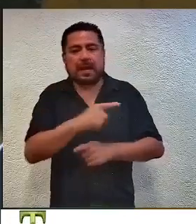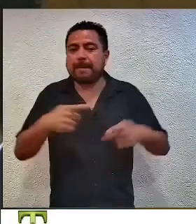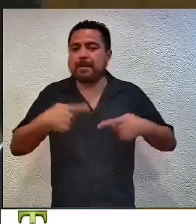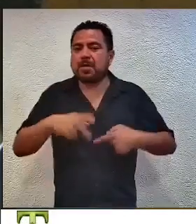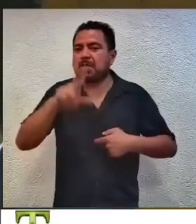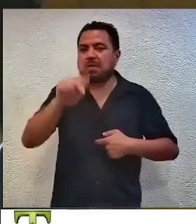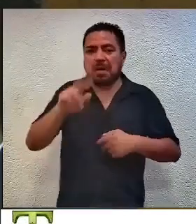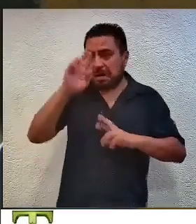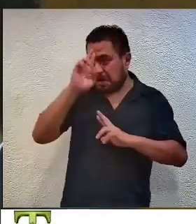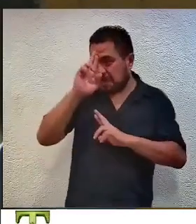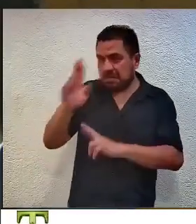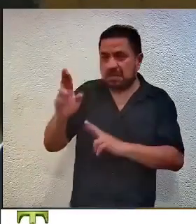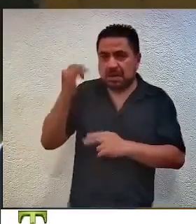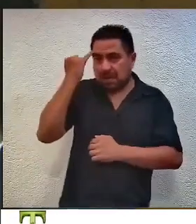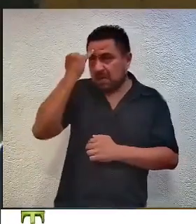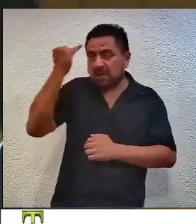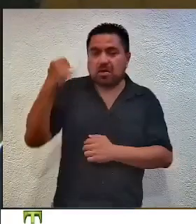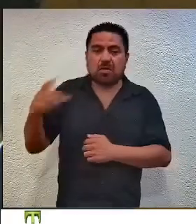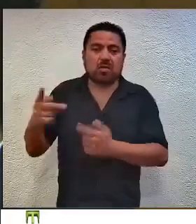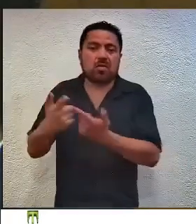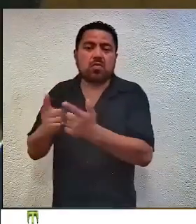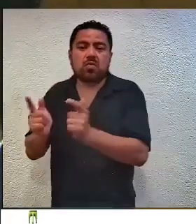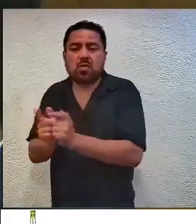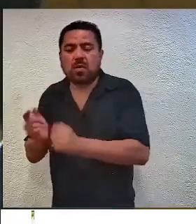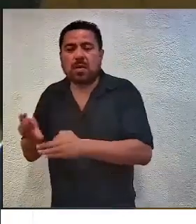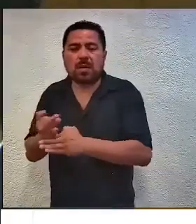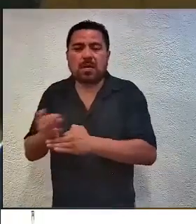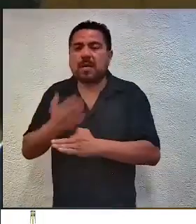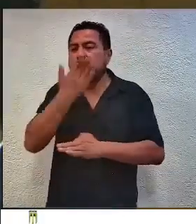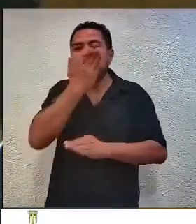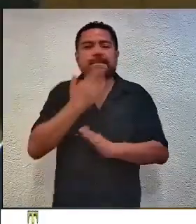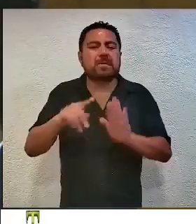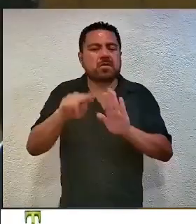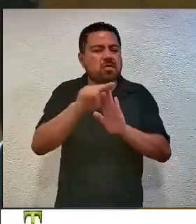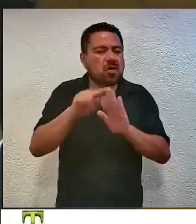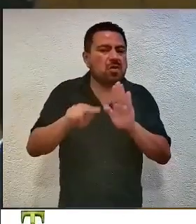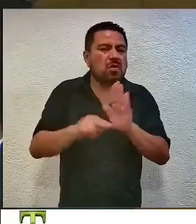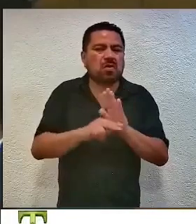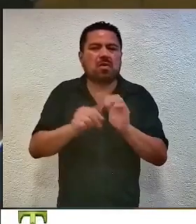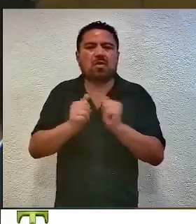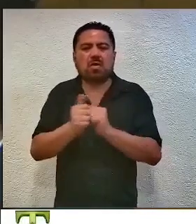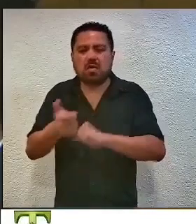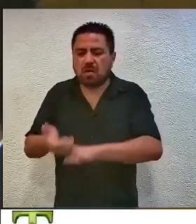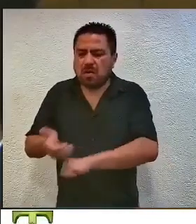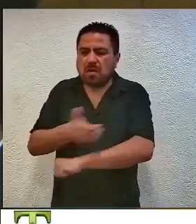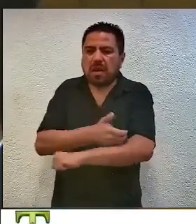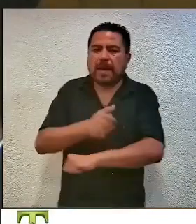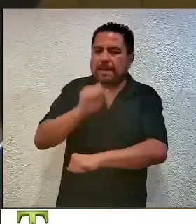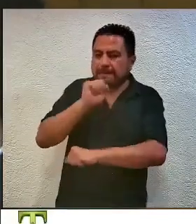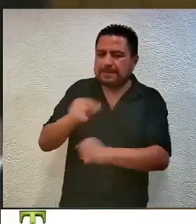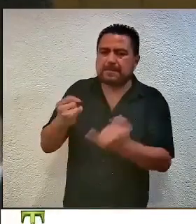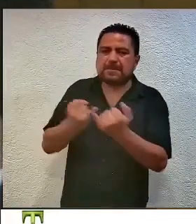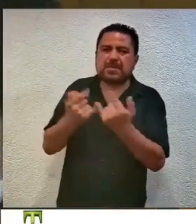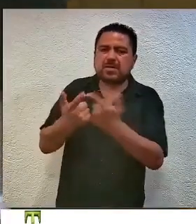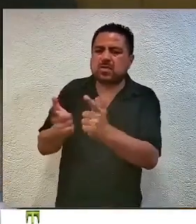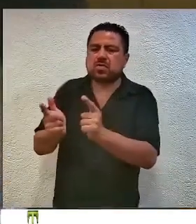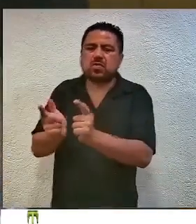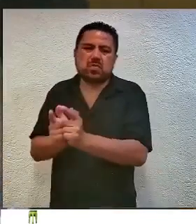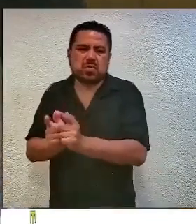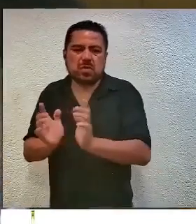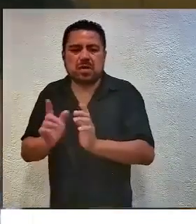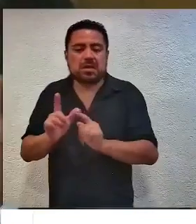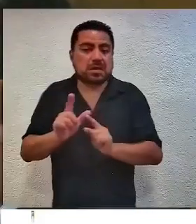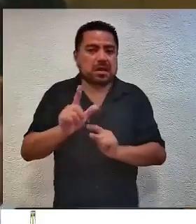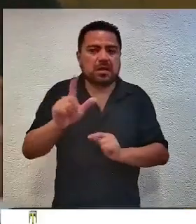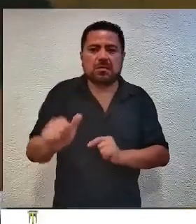respetó la ideología de Morena, ni cumplió con las normas de no agresión entre compañeros de un mismo partido.